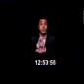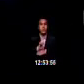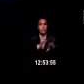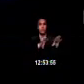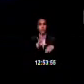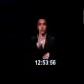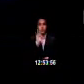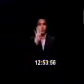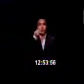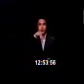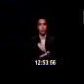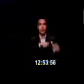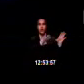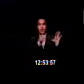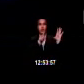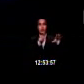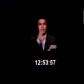registran